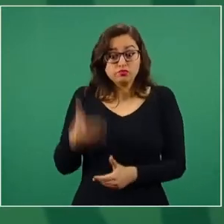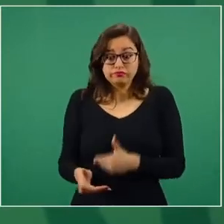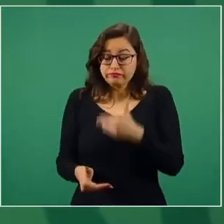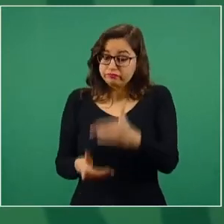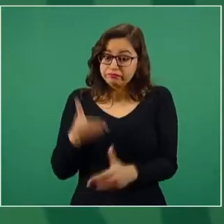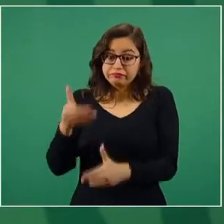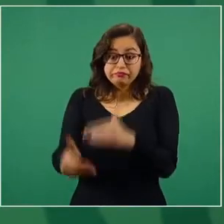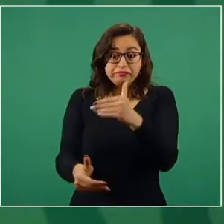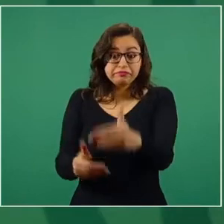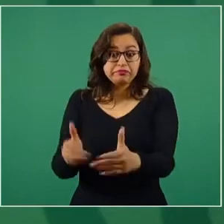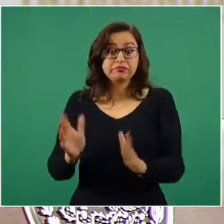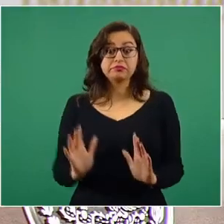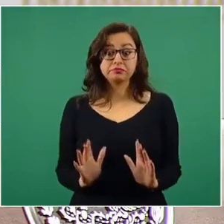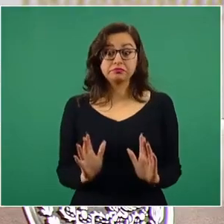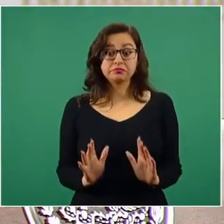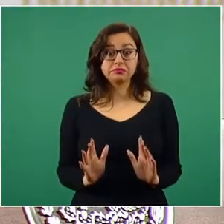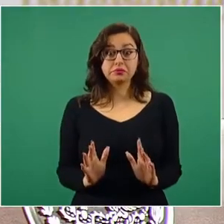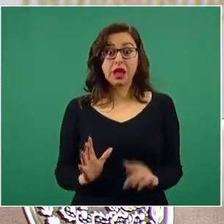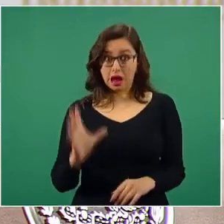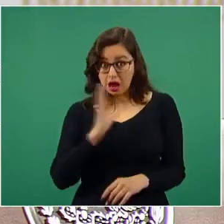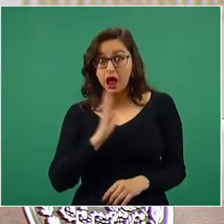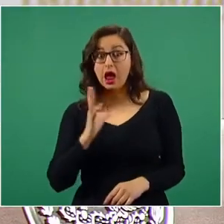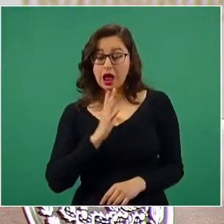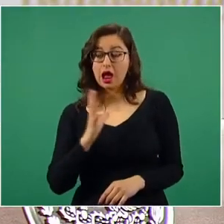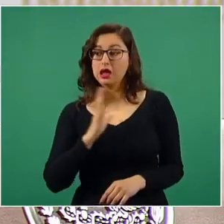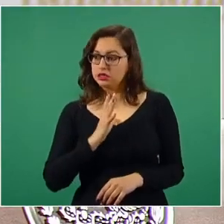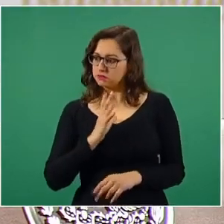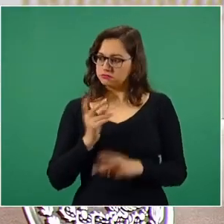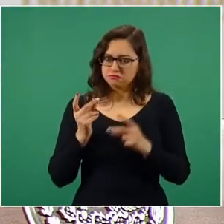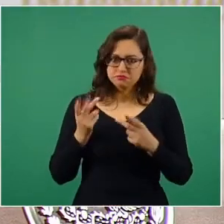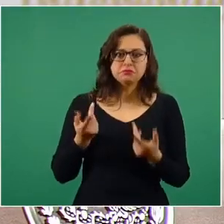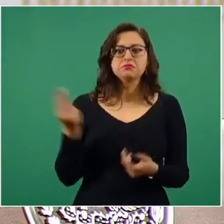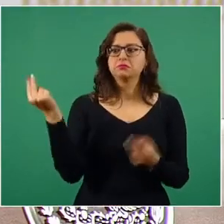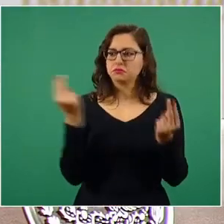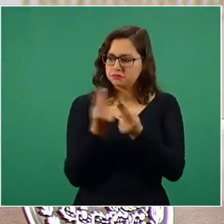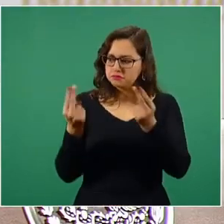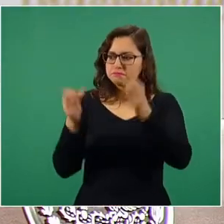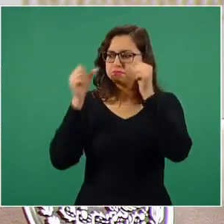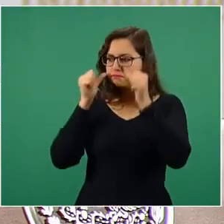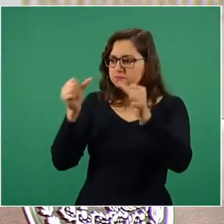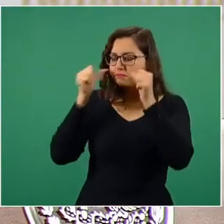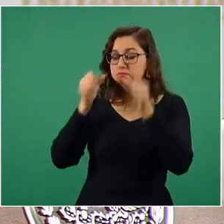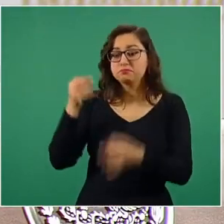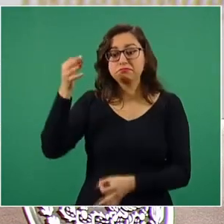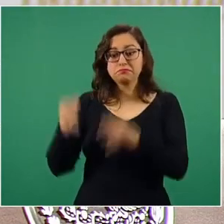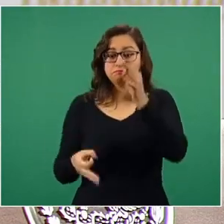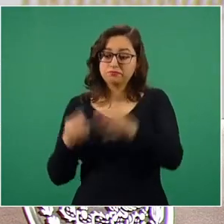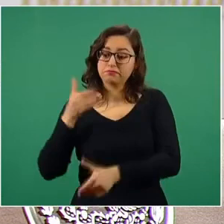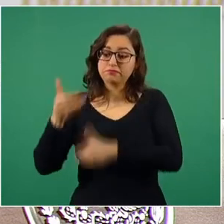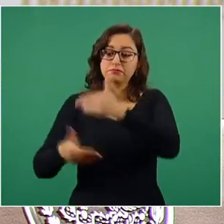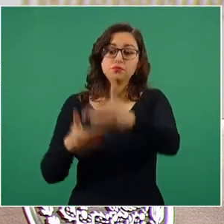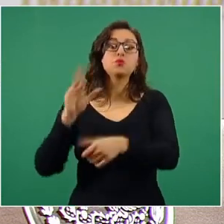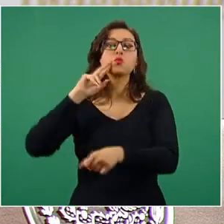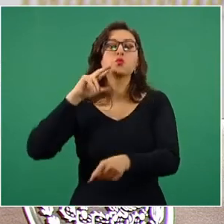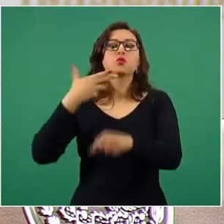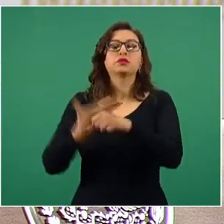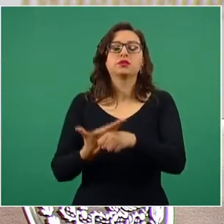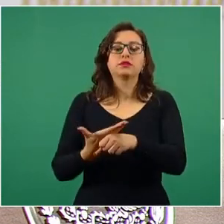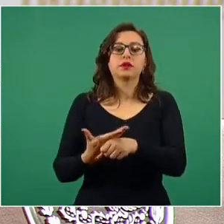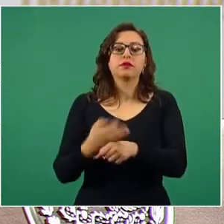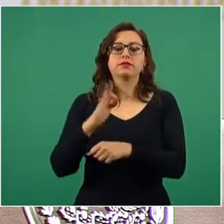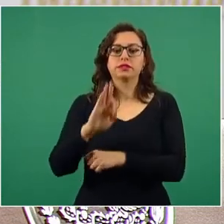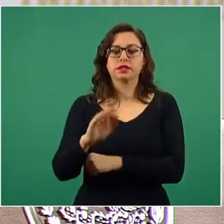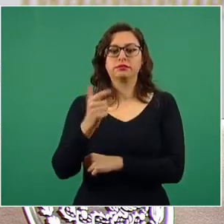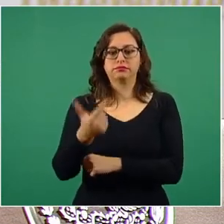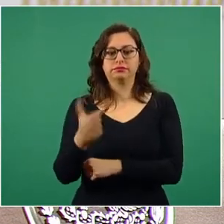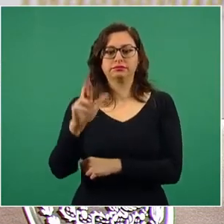abierto, hay que darle seguimiento. Pero eso corresponde a la Fiscalía General